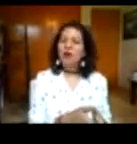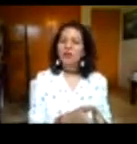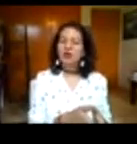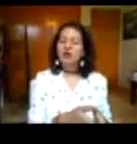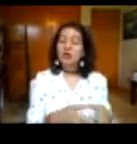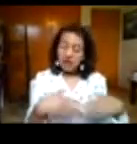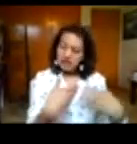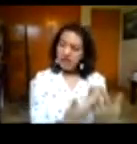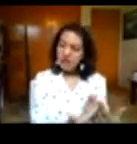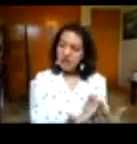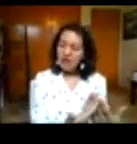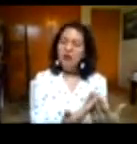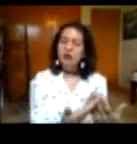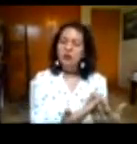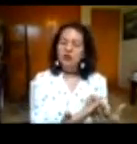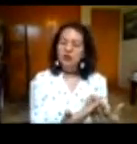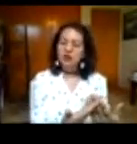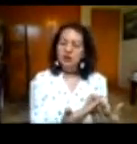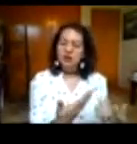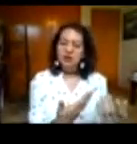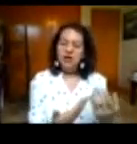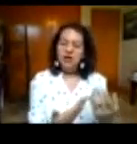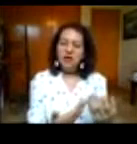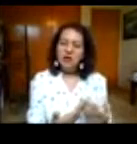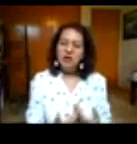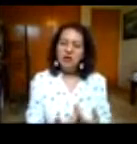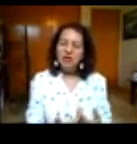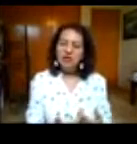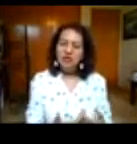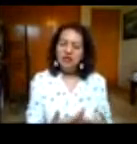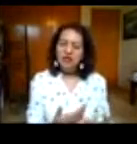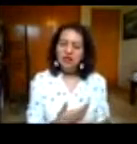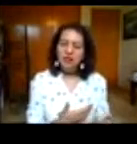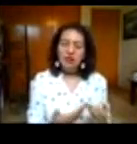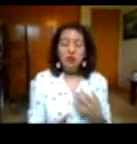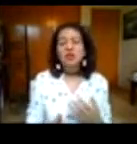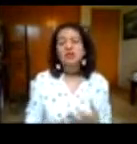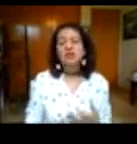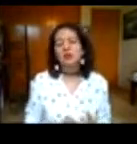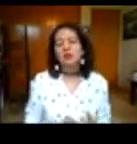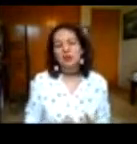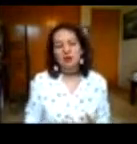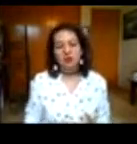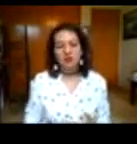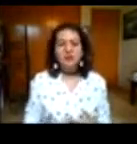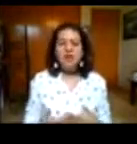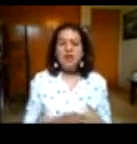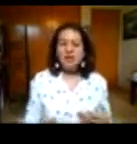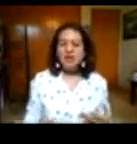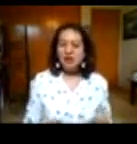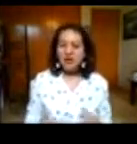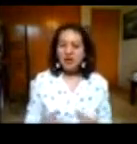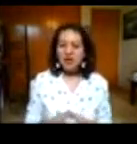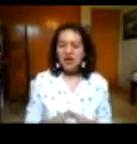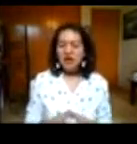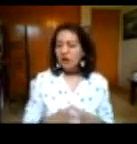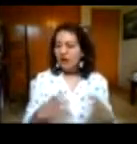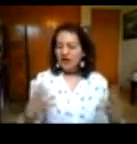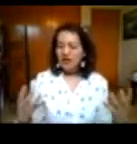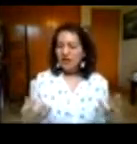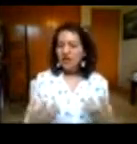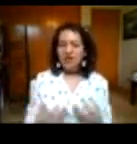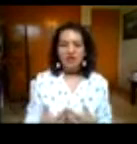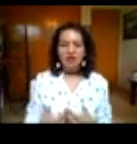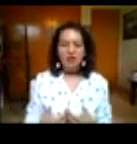de población y que encima, por supuesto, tengan una característica de ser personas adultas mayores? De tal manera que, bueno,